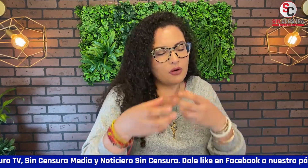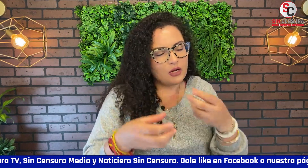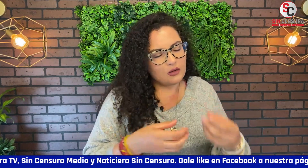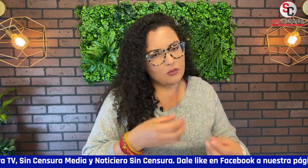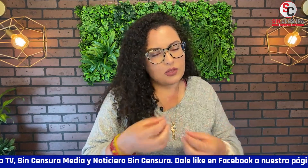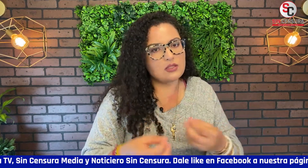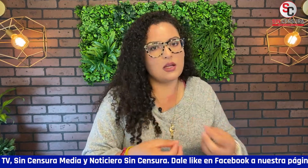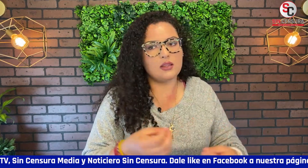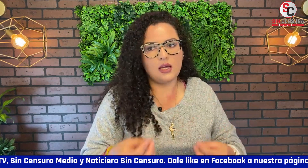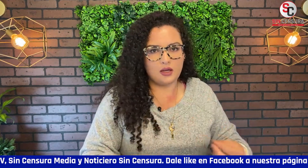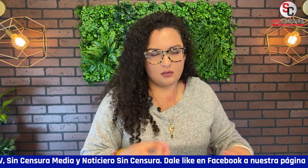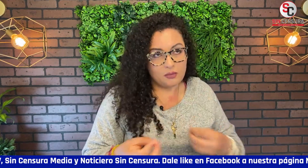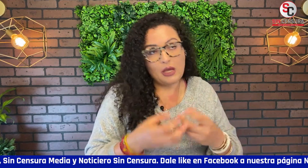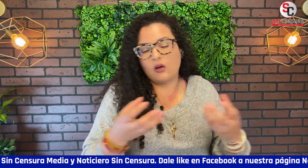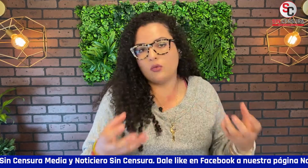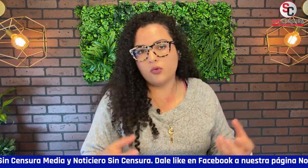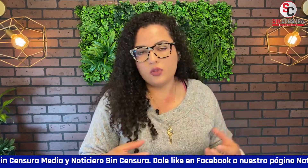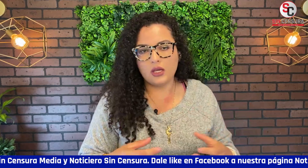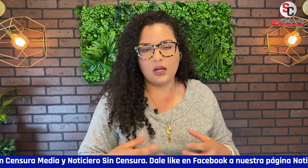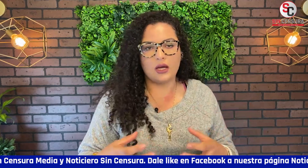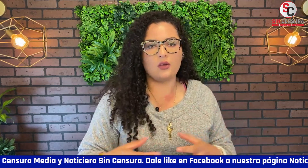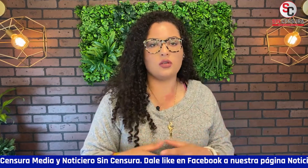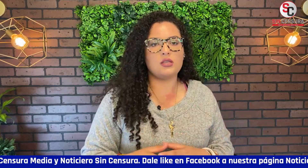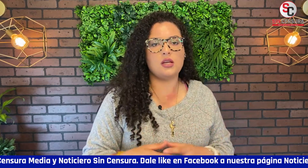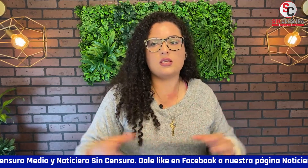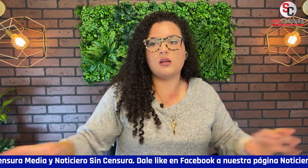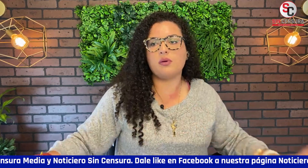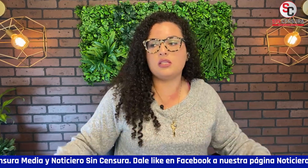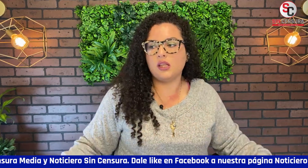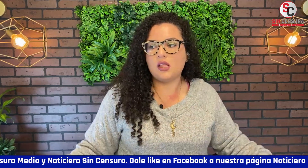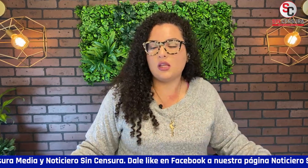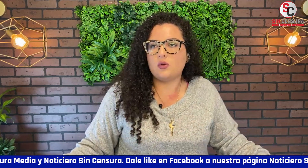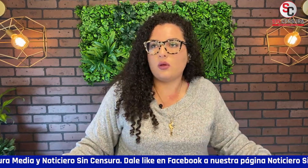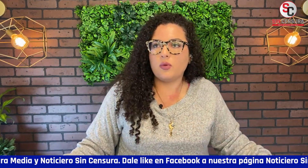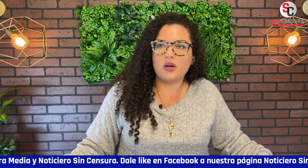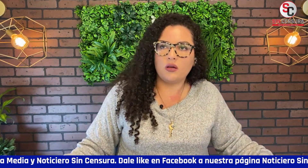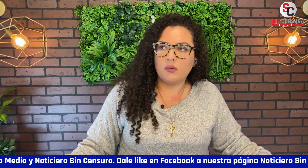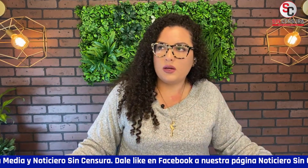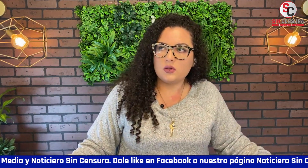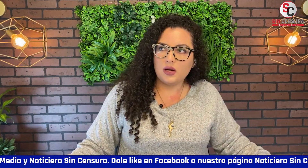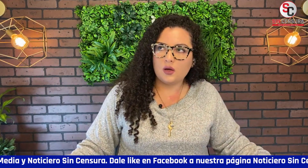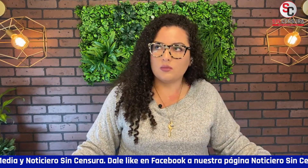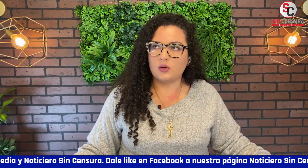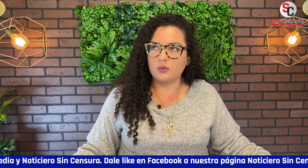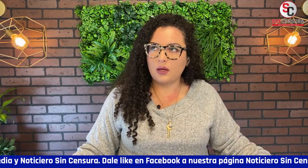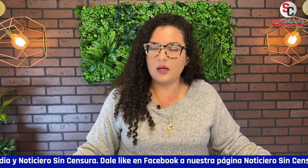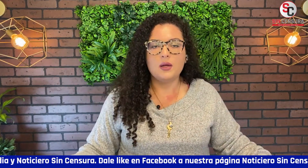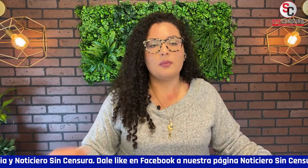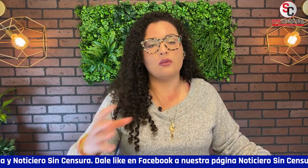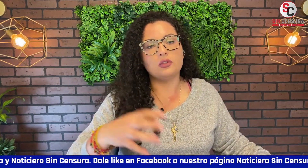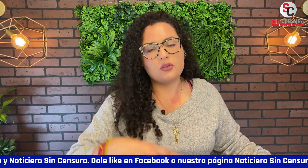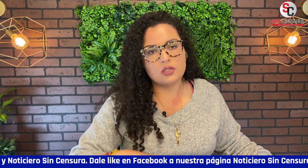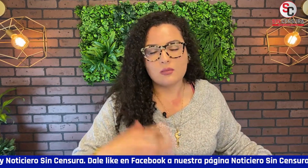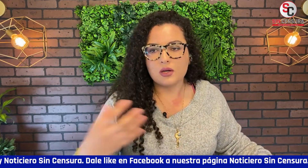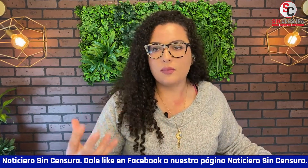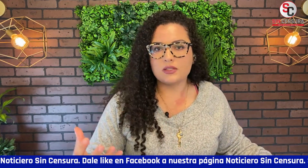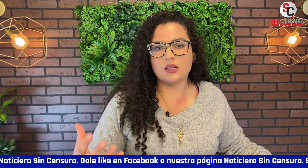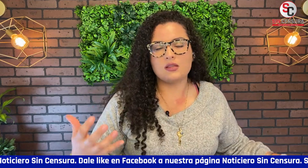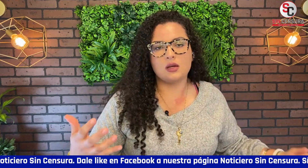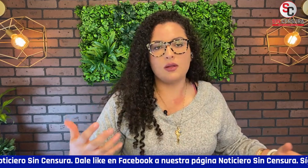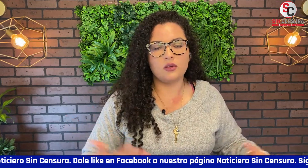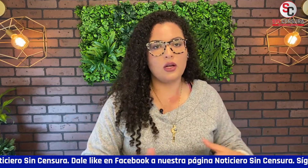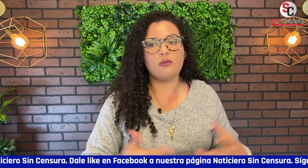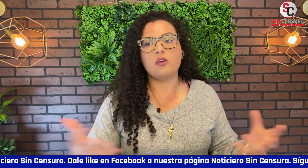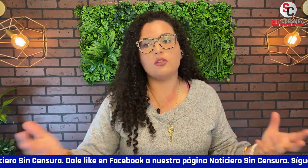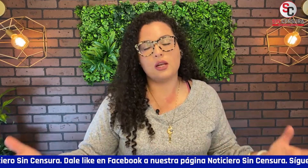llega a poner como en cierta, me confunden aquellos que dicen, es que el presidente nos va a poner como Venezuela y como Cuba, pero entonces también el